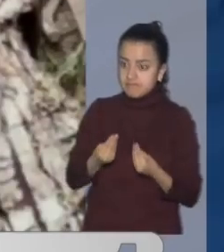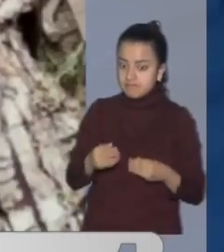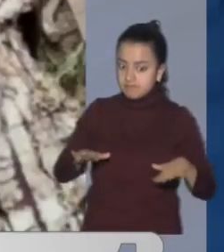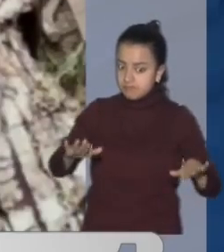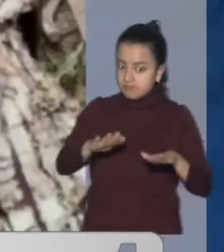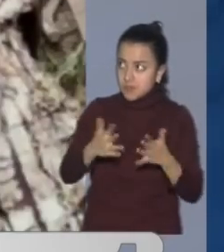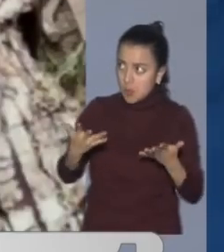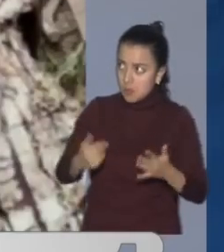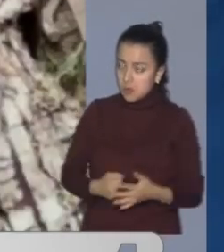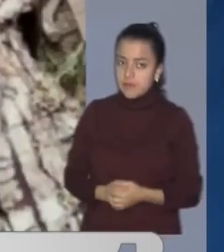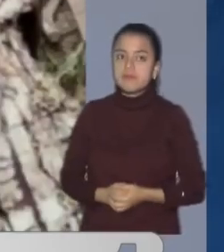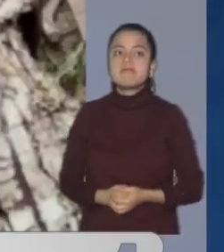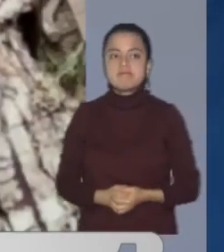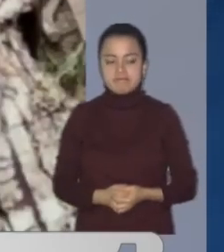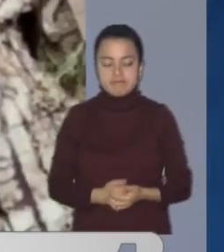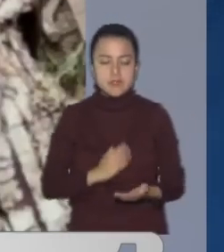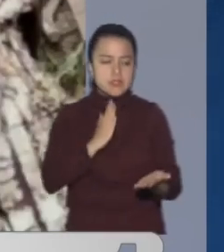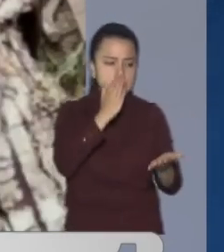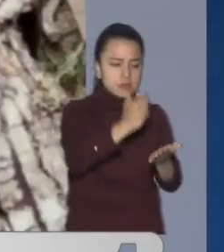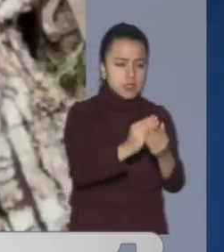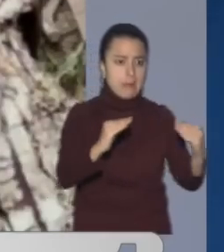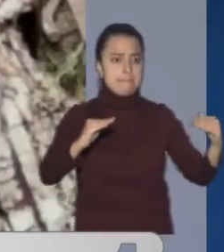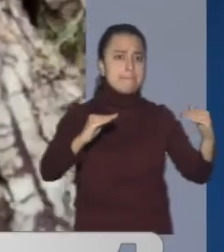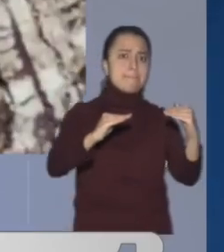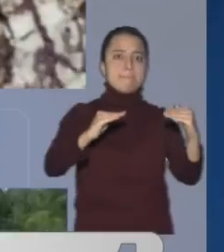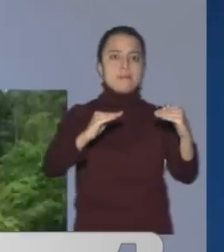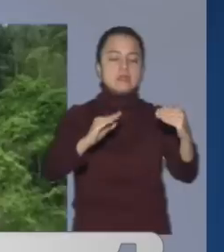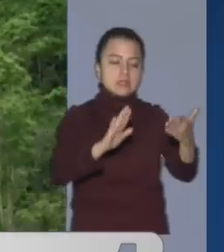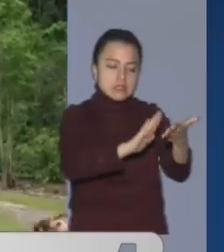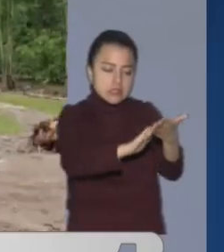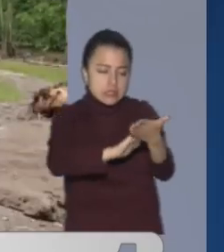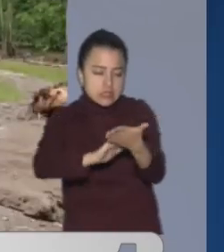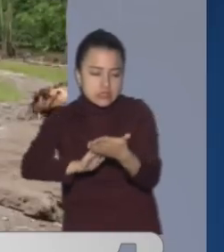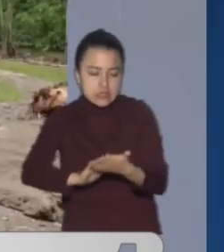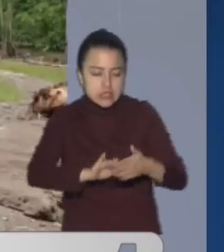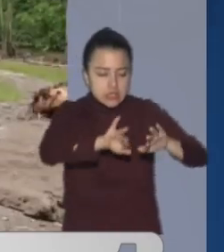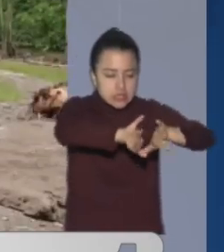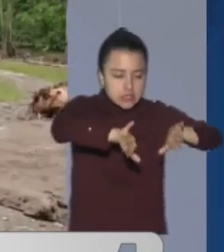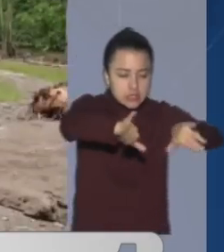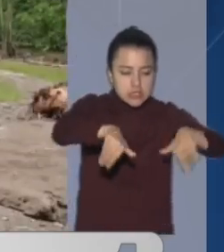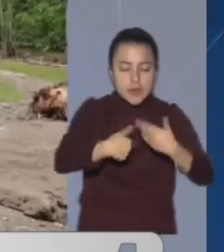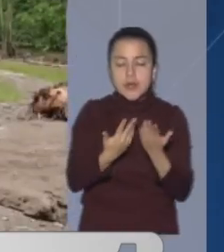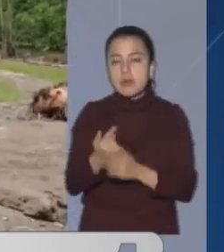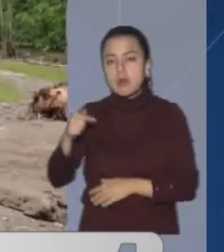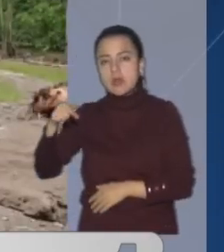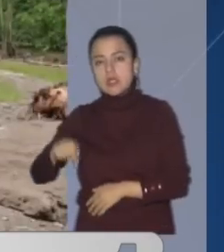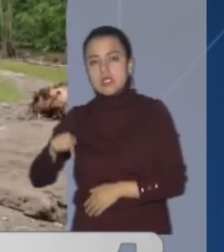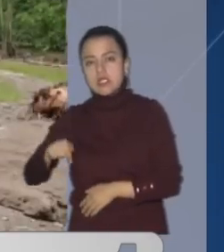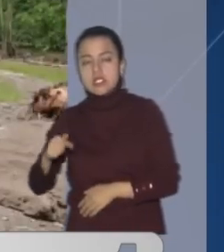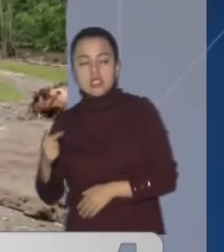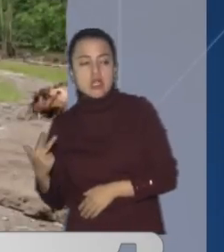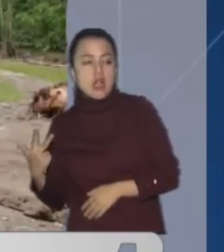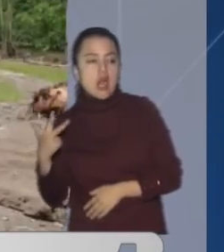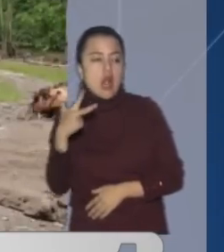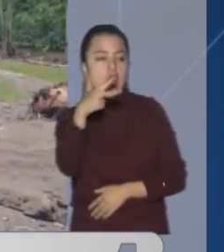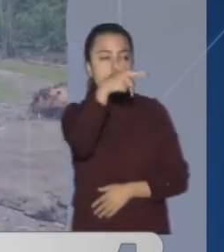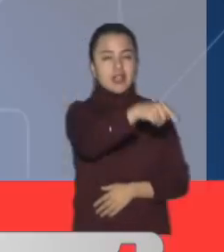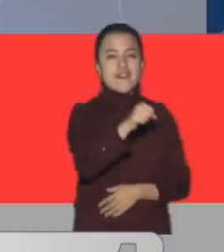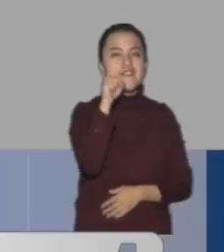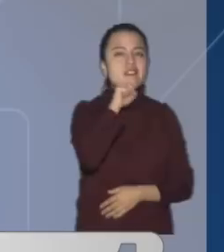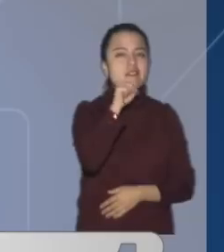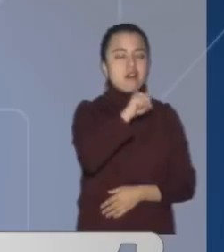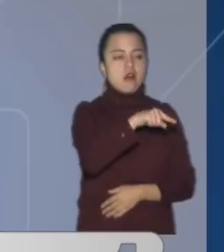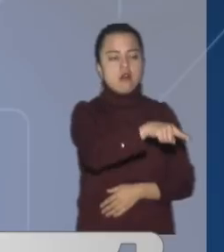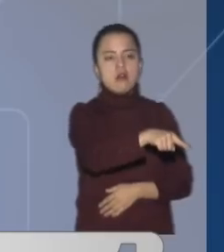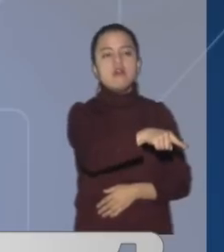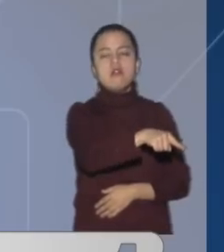trabajando en la rehabilitación y recuperación de ciertas vías en el departamento de Santander, en la vía a Barranca Bermeja. Siguen trabajos en algunos